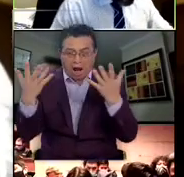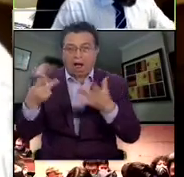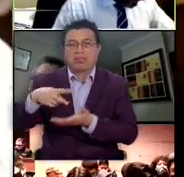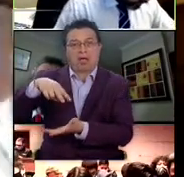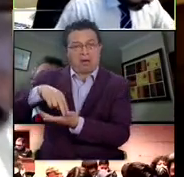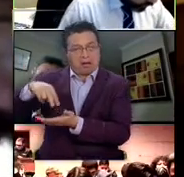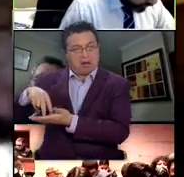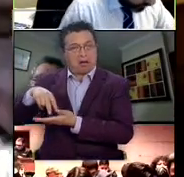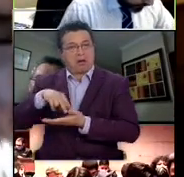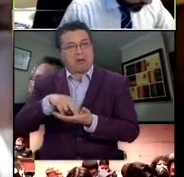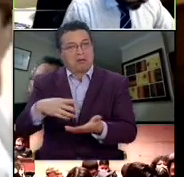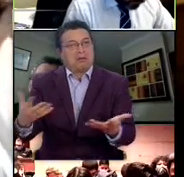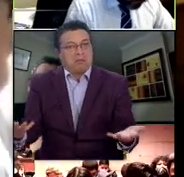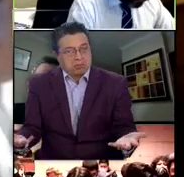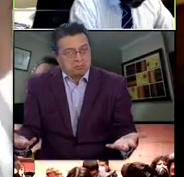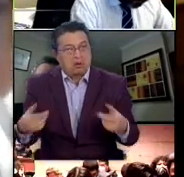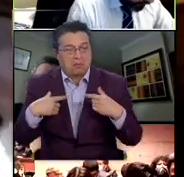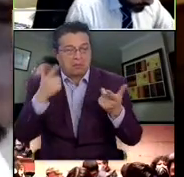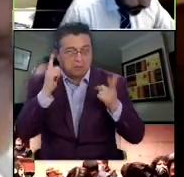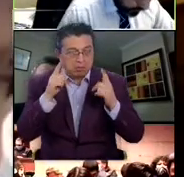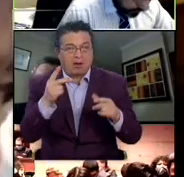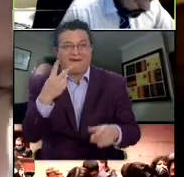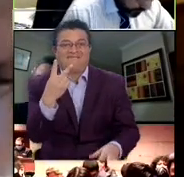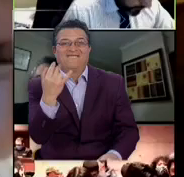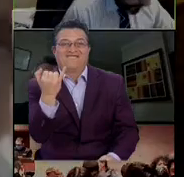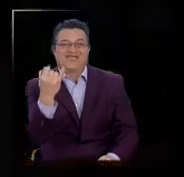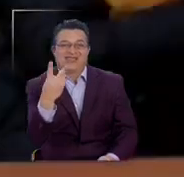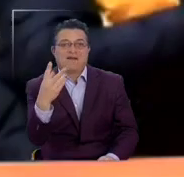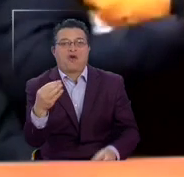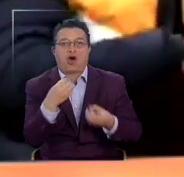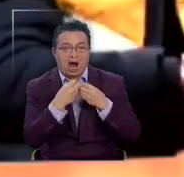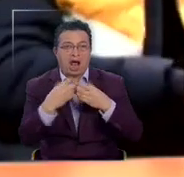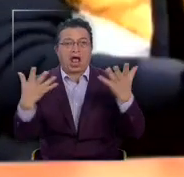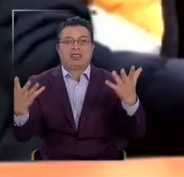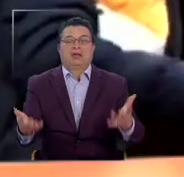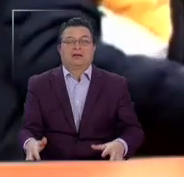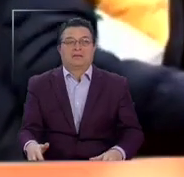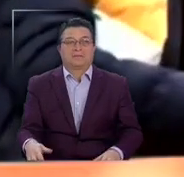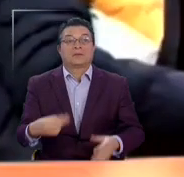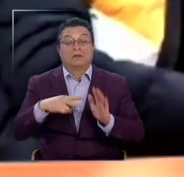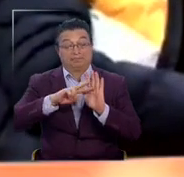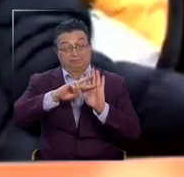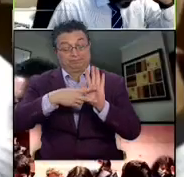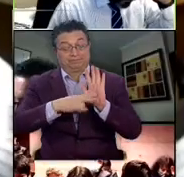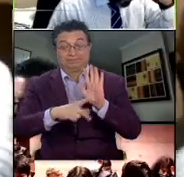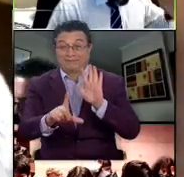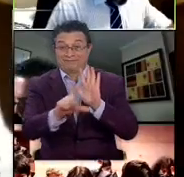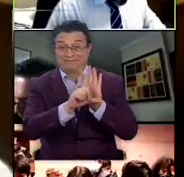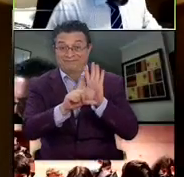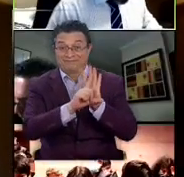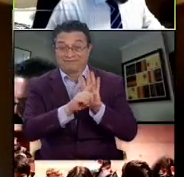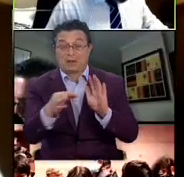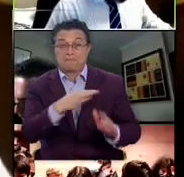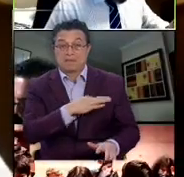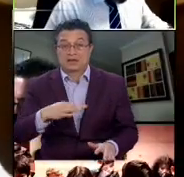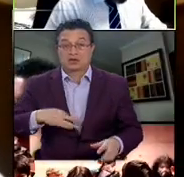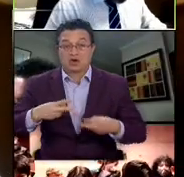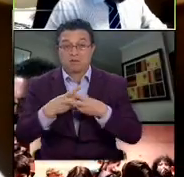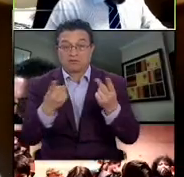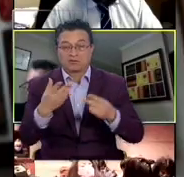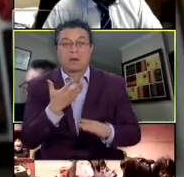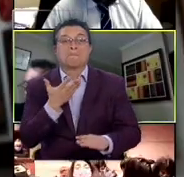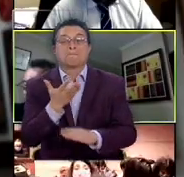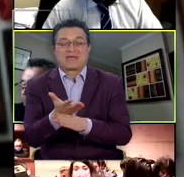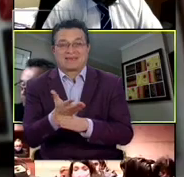para que fueran tocados en vivo en el lugar. Tras la modificación a la legislación, el Ministerio Público solicitó